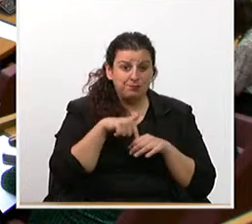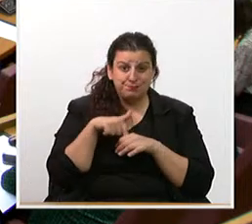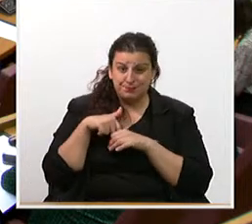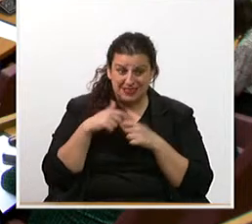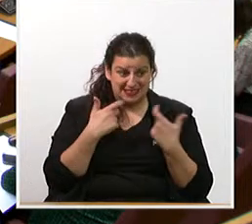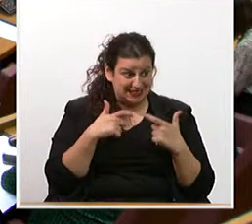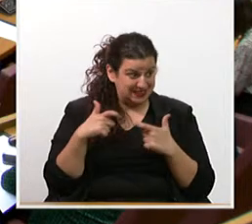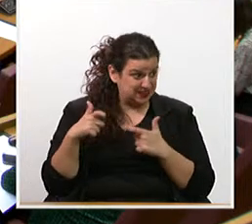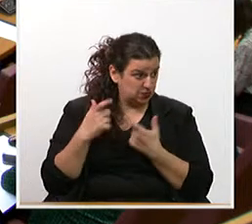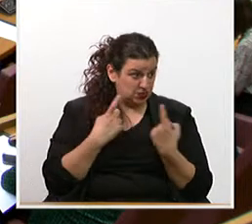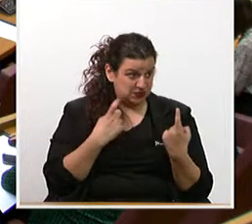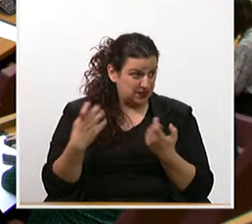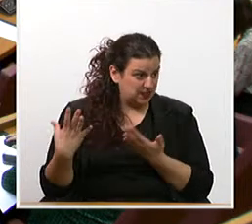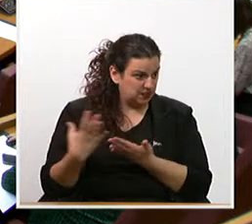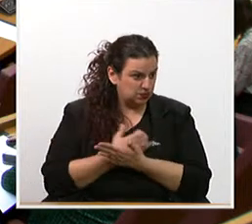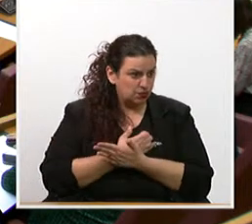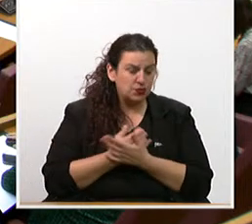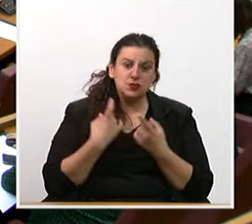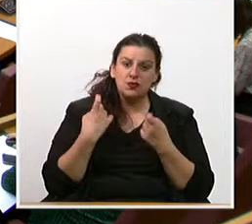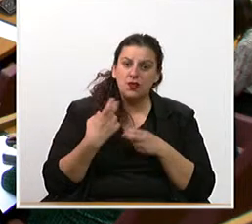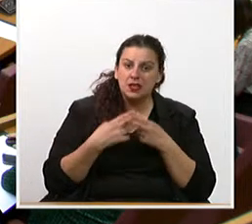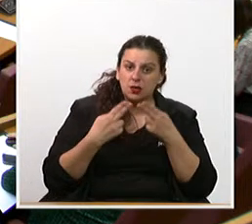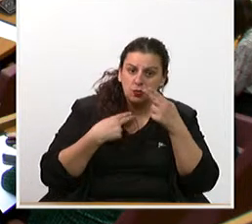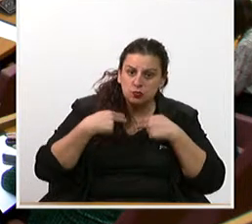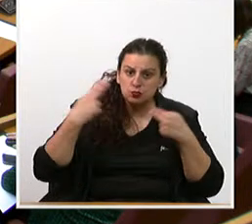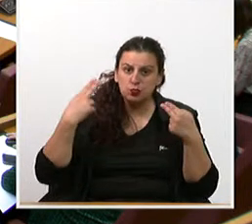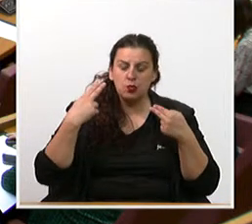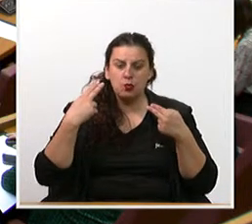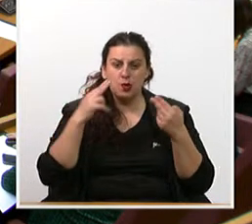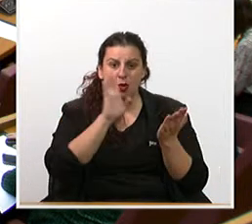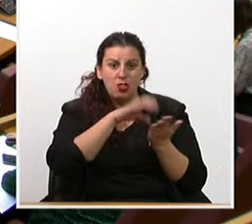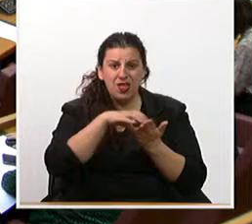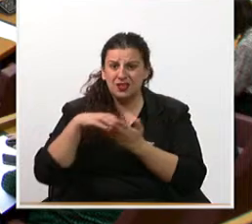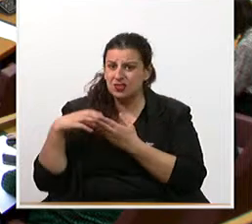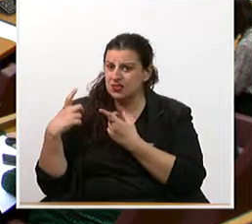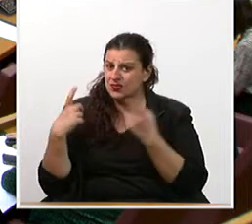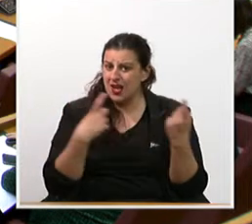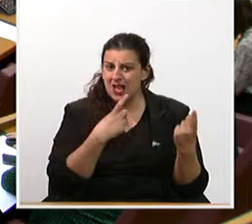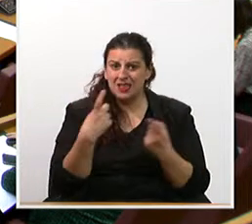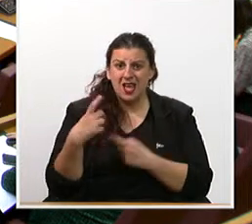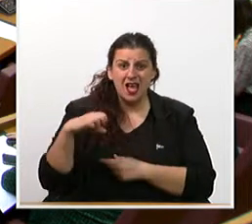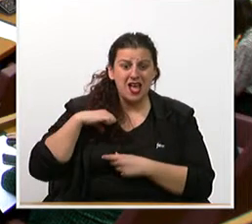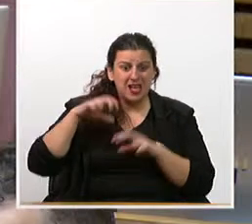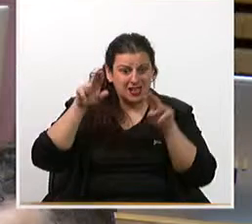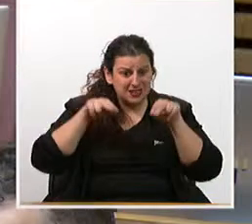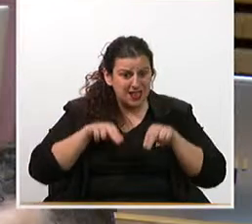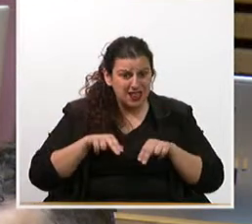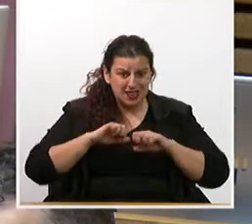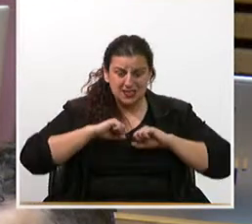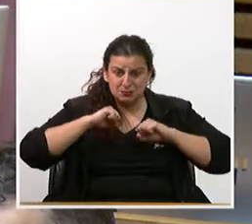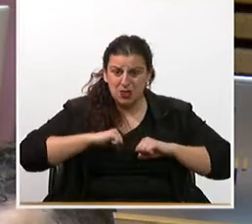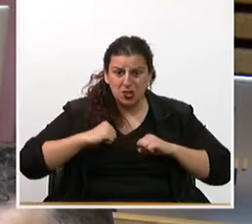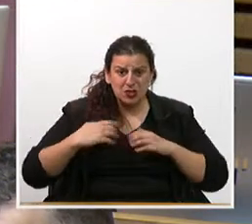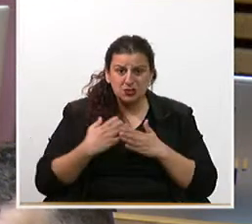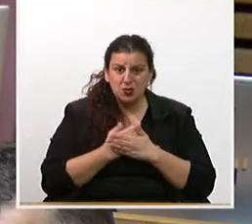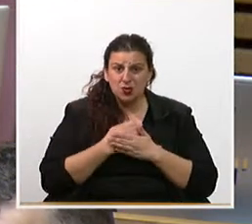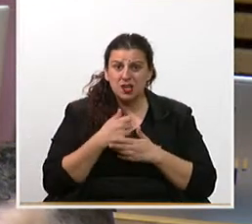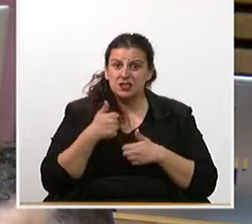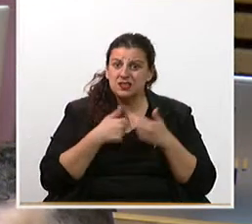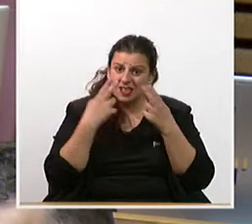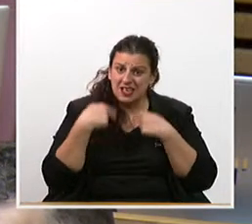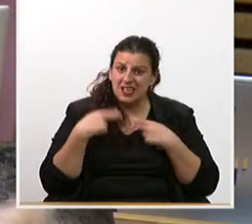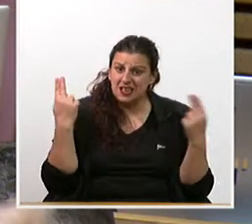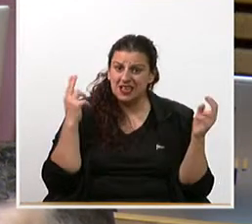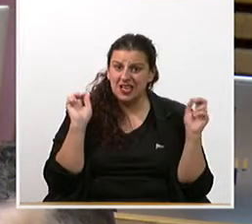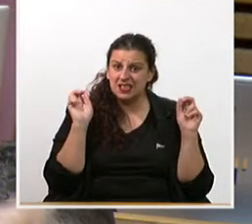sectores una falta de licitación de los centros todos los centros todas las residencias de mayores están sin licitar porque su